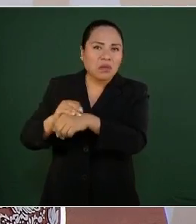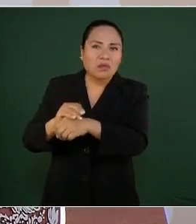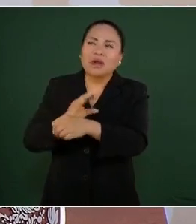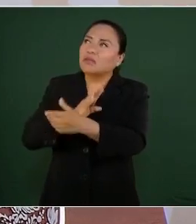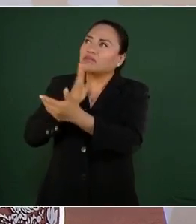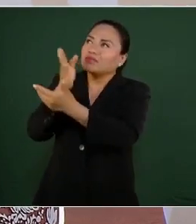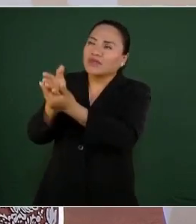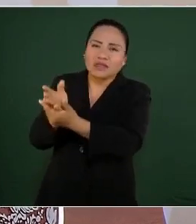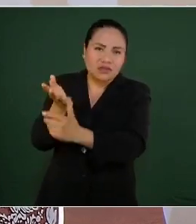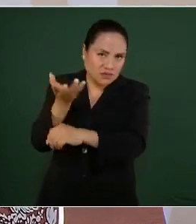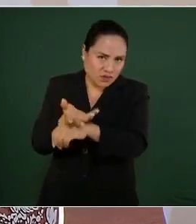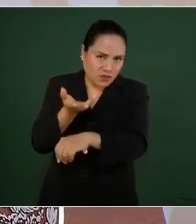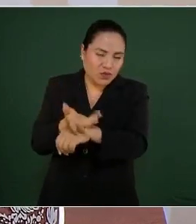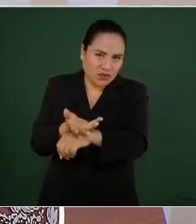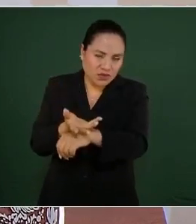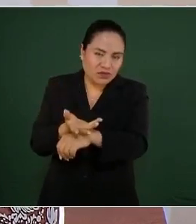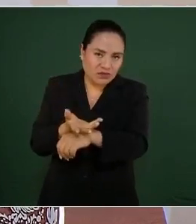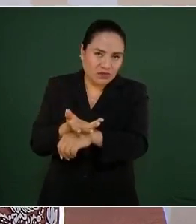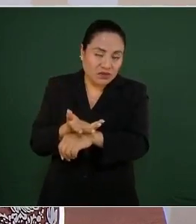Por primera vez,